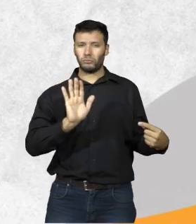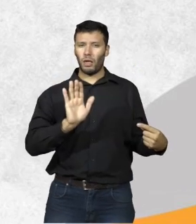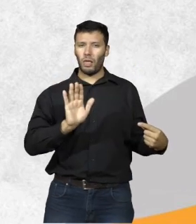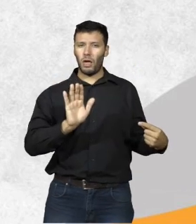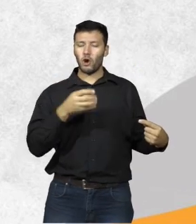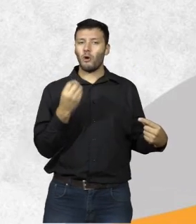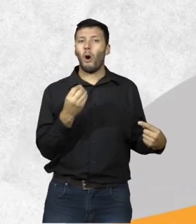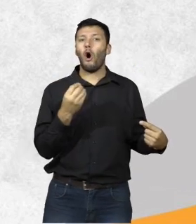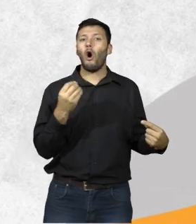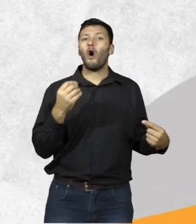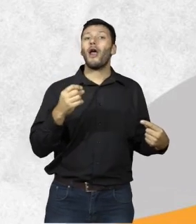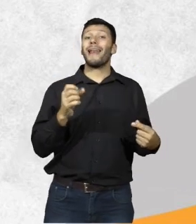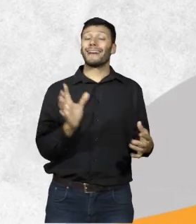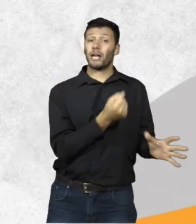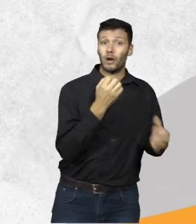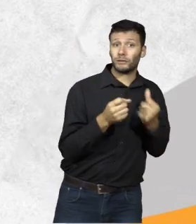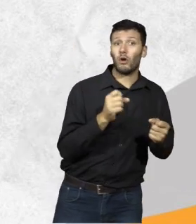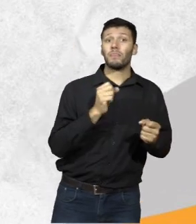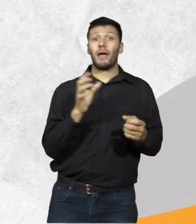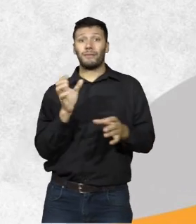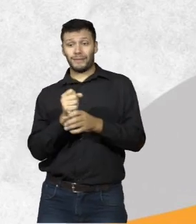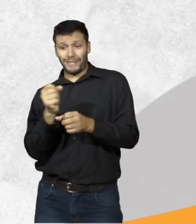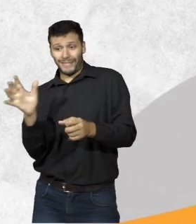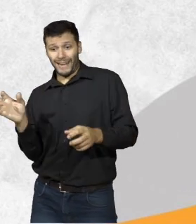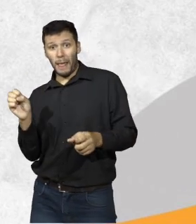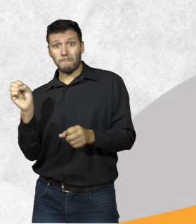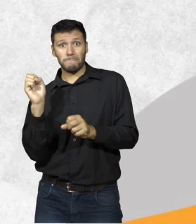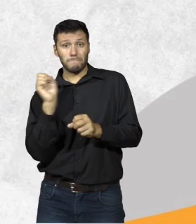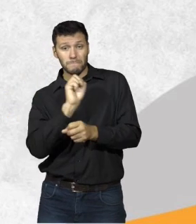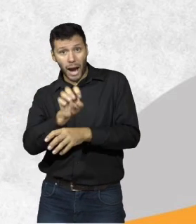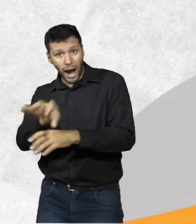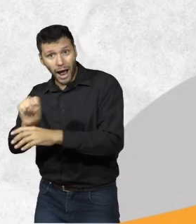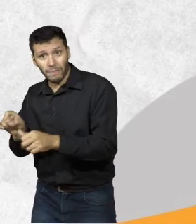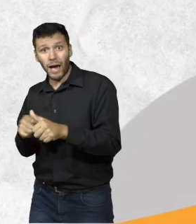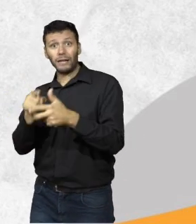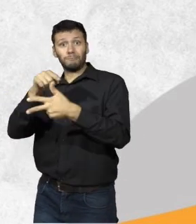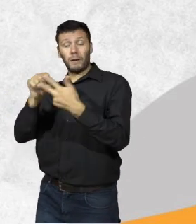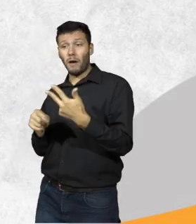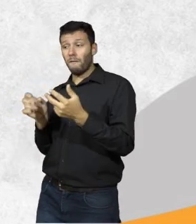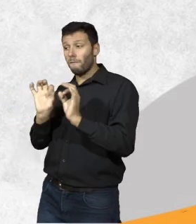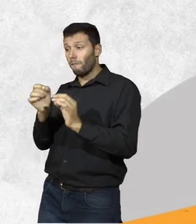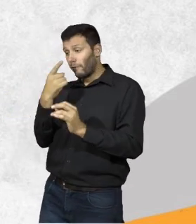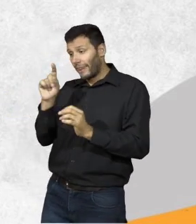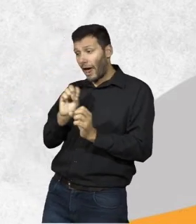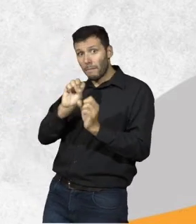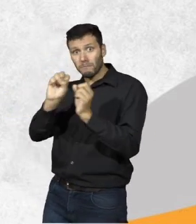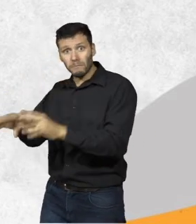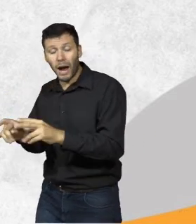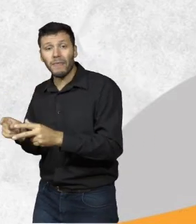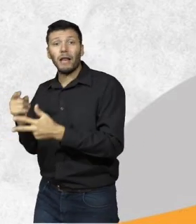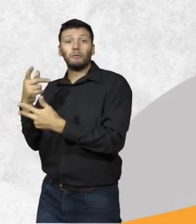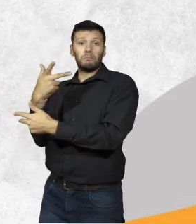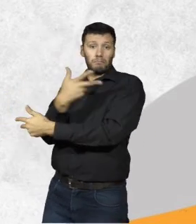la recolección, transporte, procesamiento y disposición final de los residuos patogénicos y de los residuos